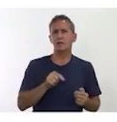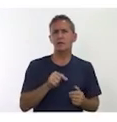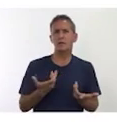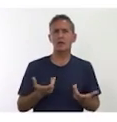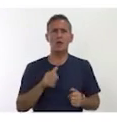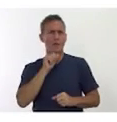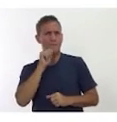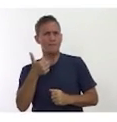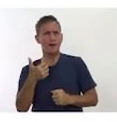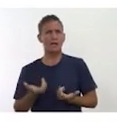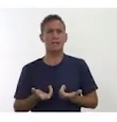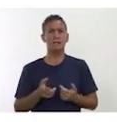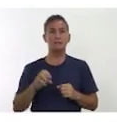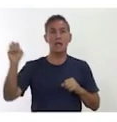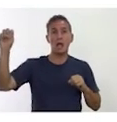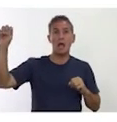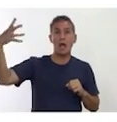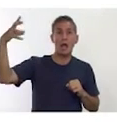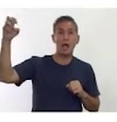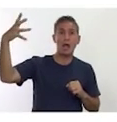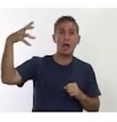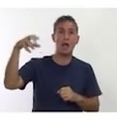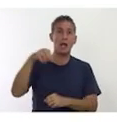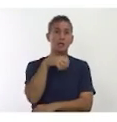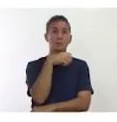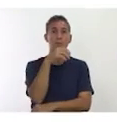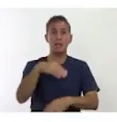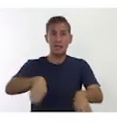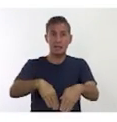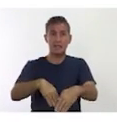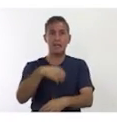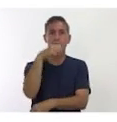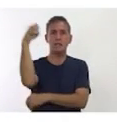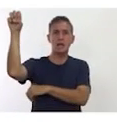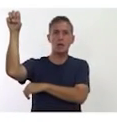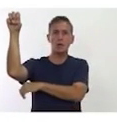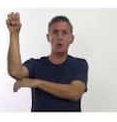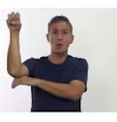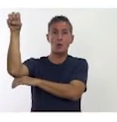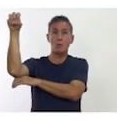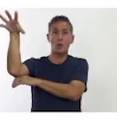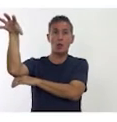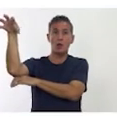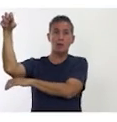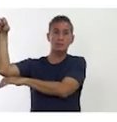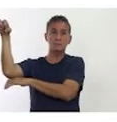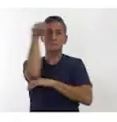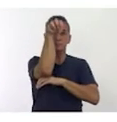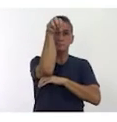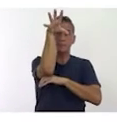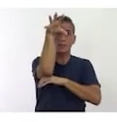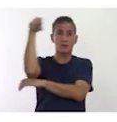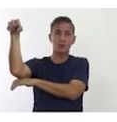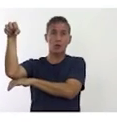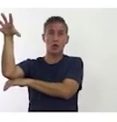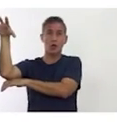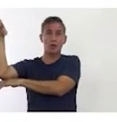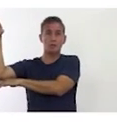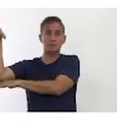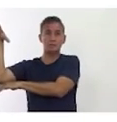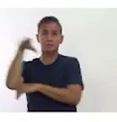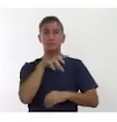nosotros? Es fácil, en el alumbrado público. Esa es una de las aplicaciones que tiene. ¿Se han preguntado ustedes cómo se